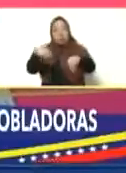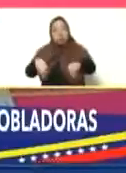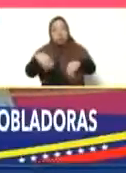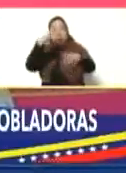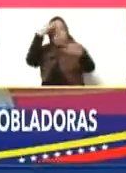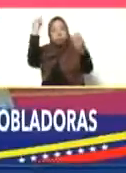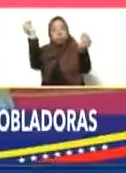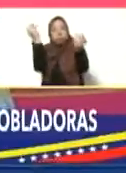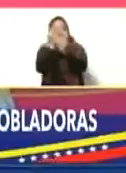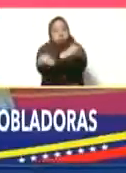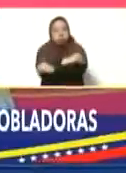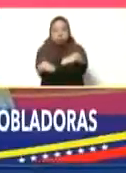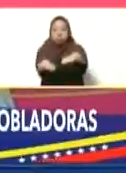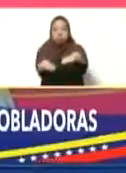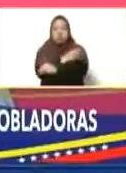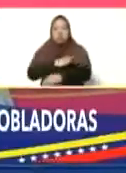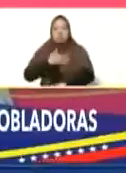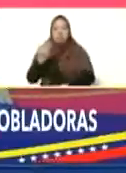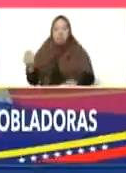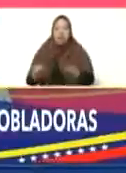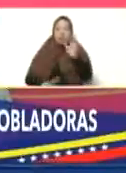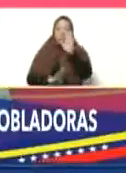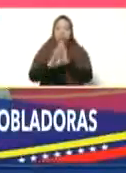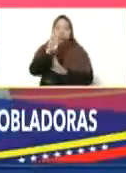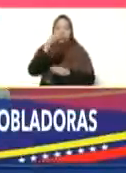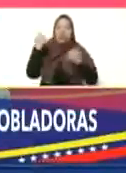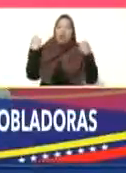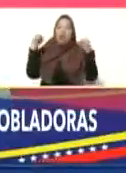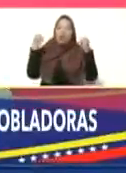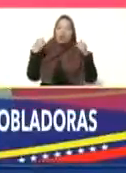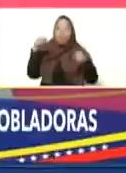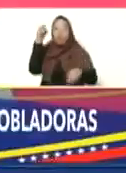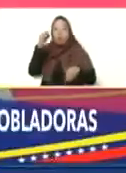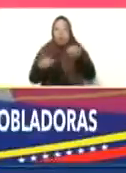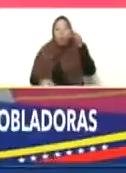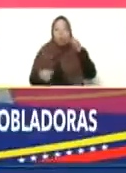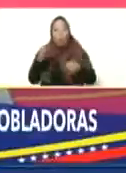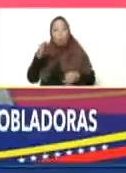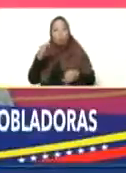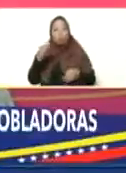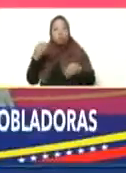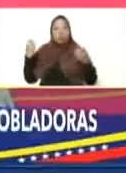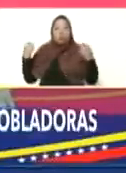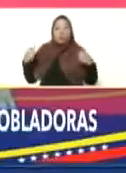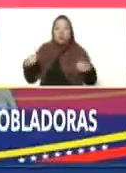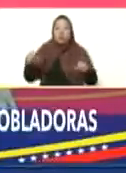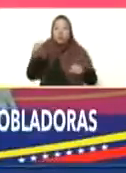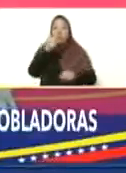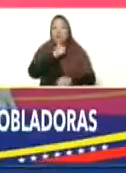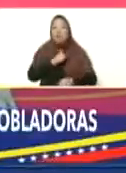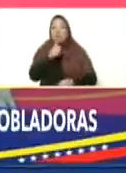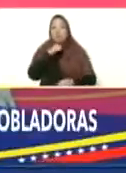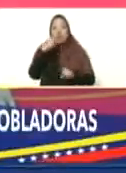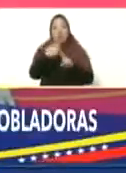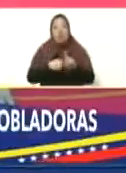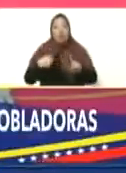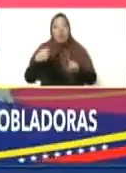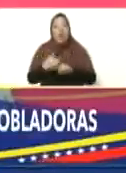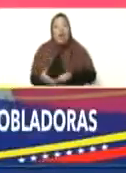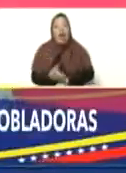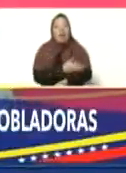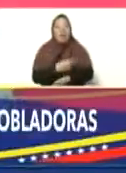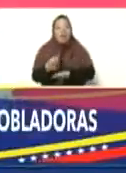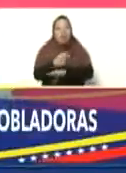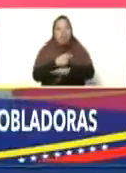fue una escuela de ejercicio del poder en resistencia en lucha contra la cuarta república